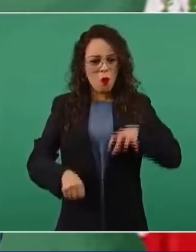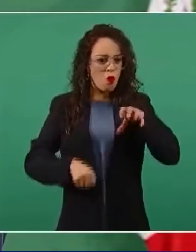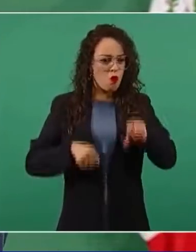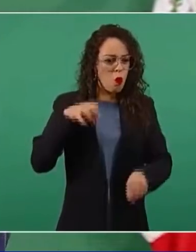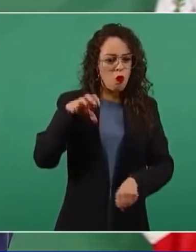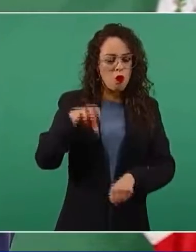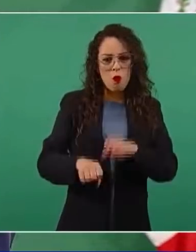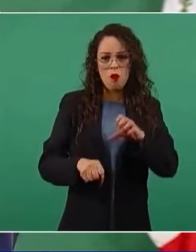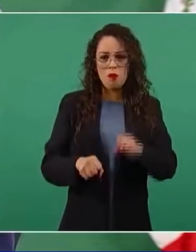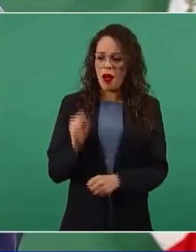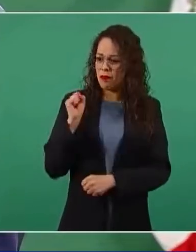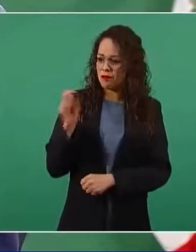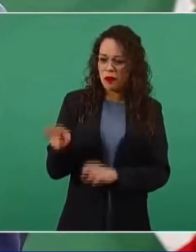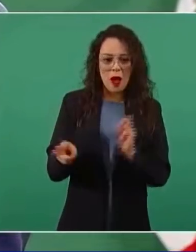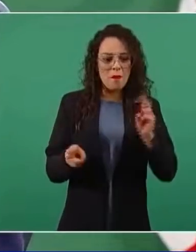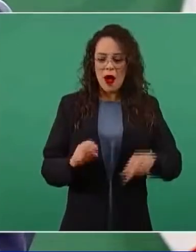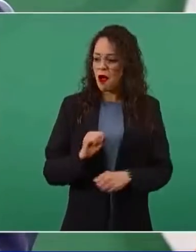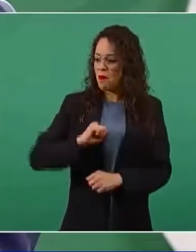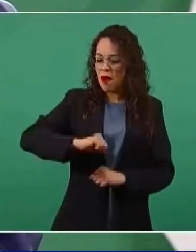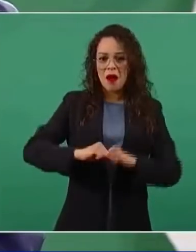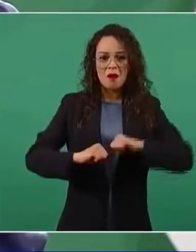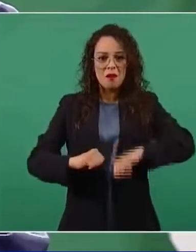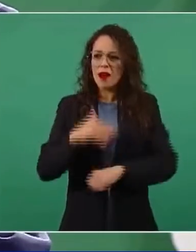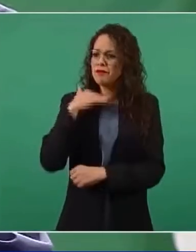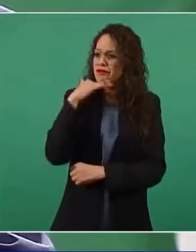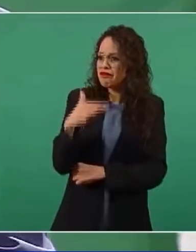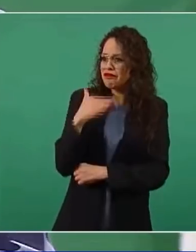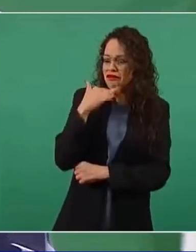el influyentismo, la corrupción.